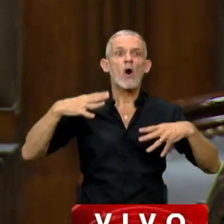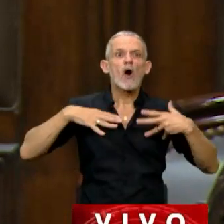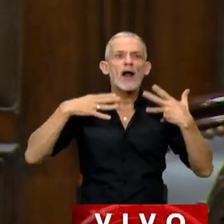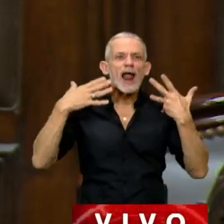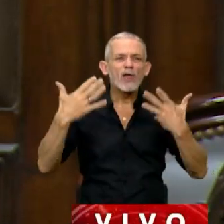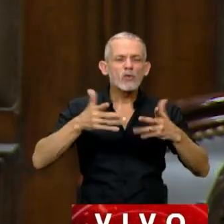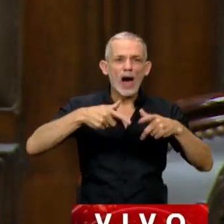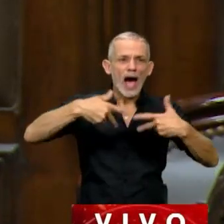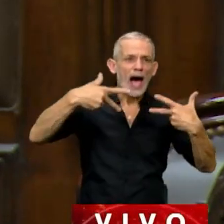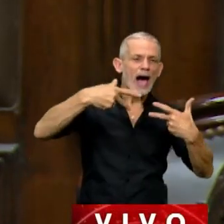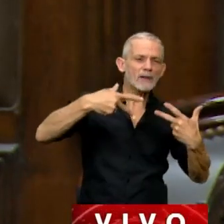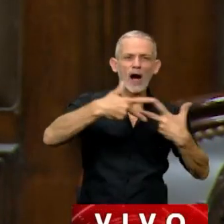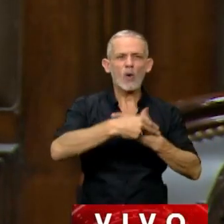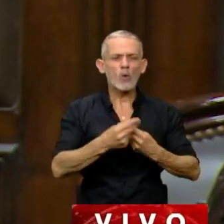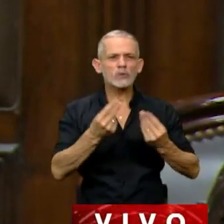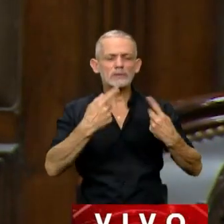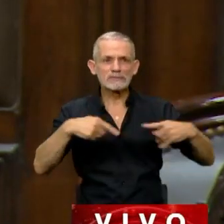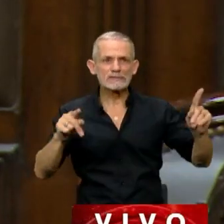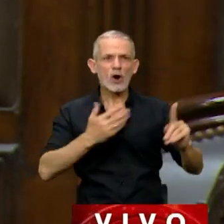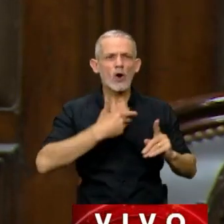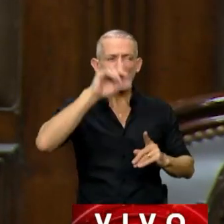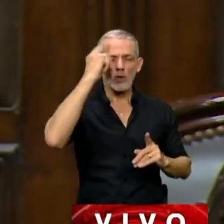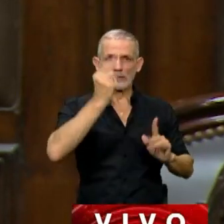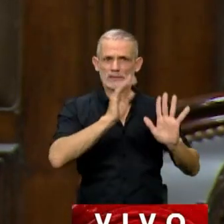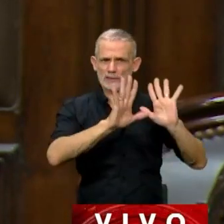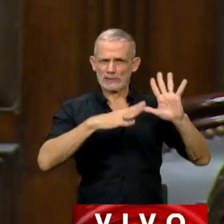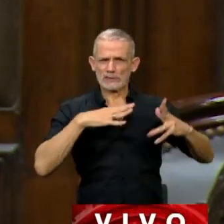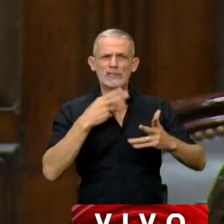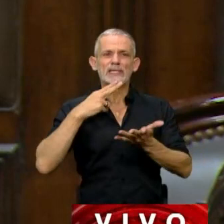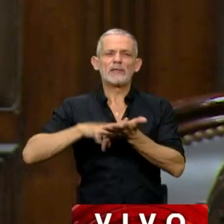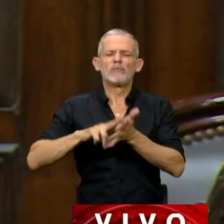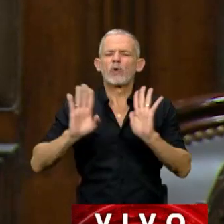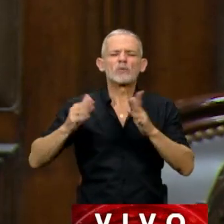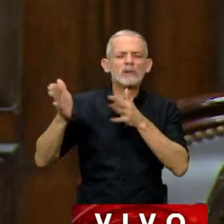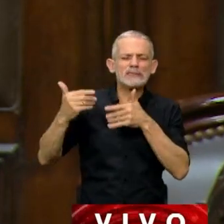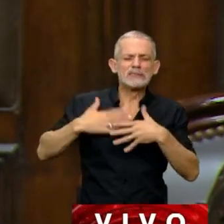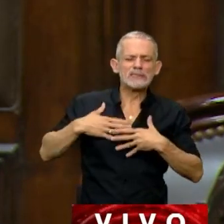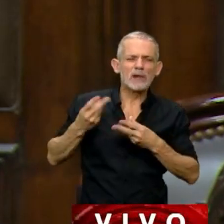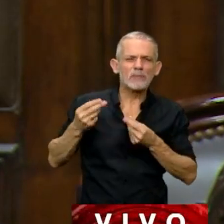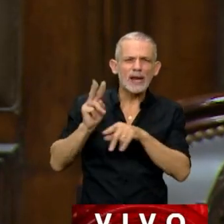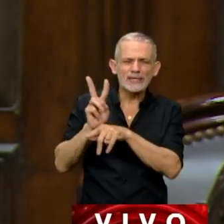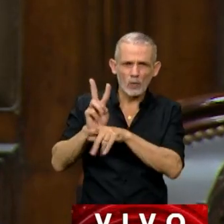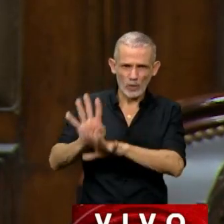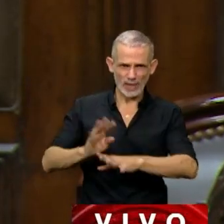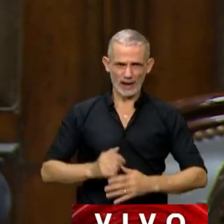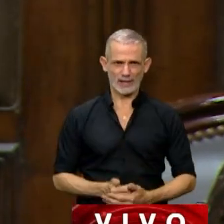un ajuste del gobierno nacional, quieren blindar sus cajas provinciales.